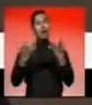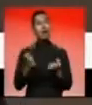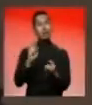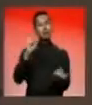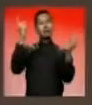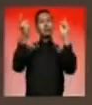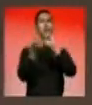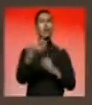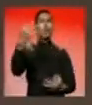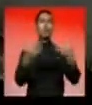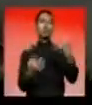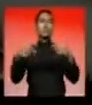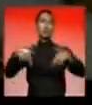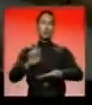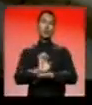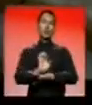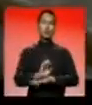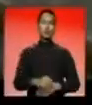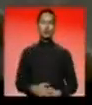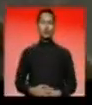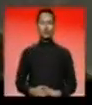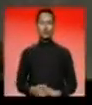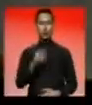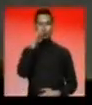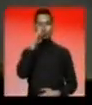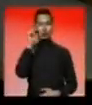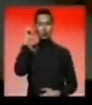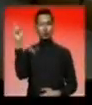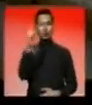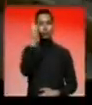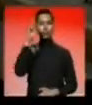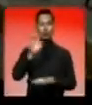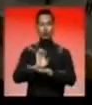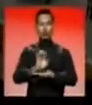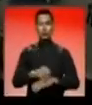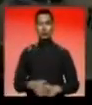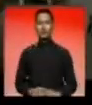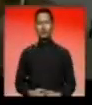justicia en nuestro país. En Quito, Ubelón Ofregama, con la mejor cobertura del país.